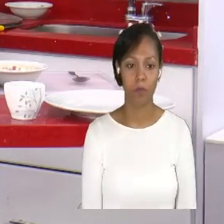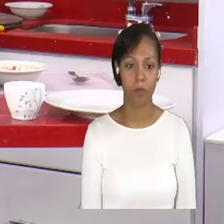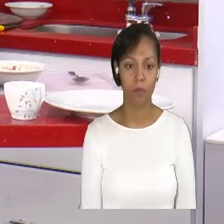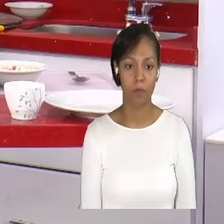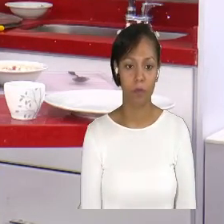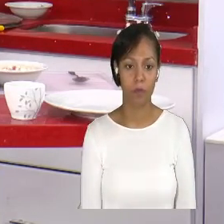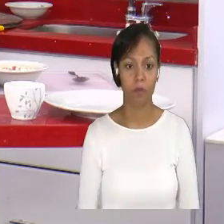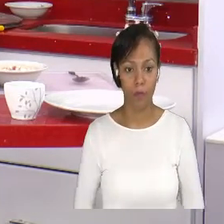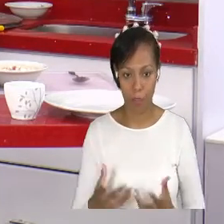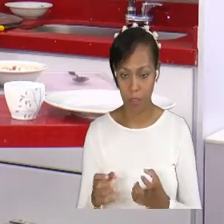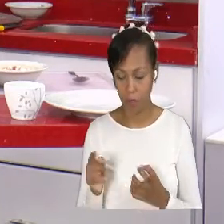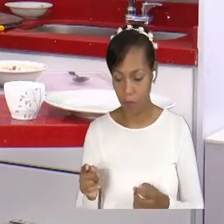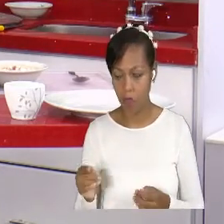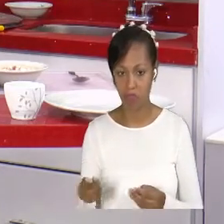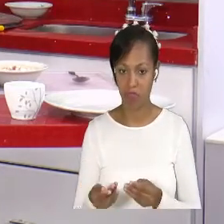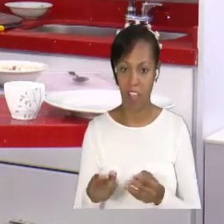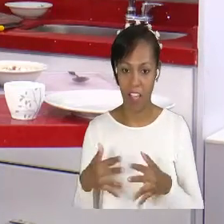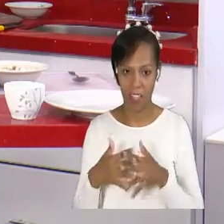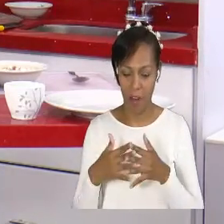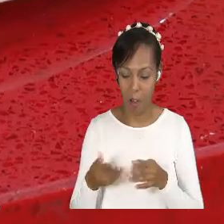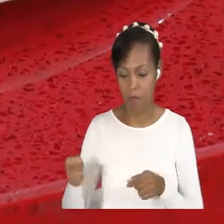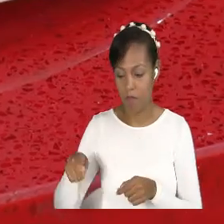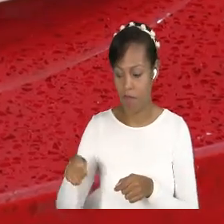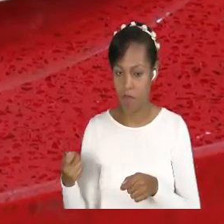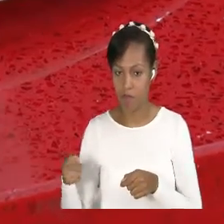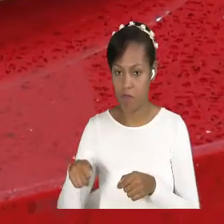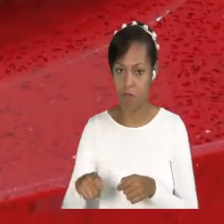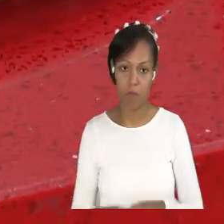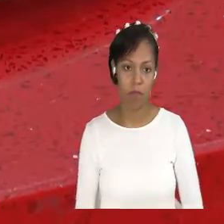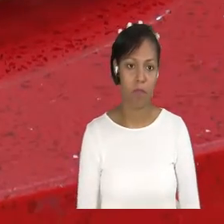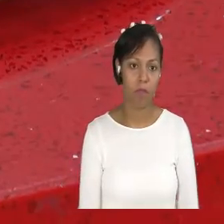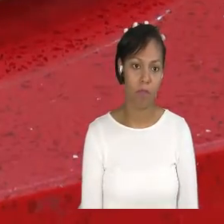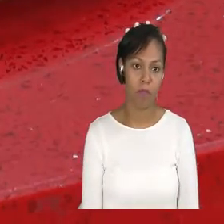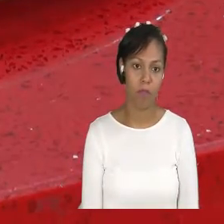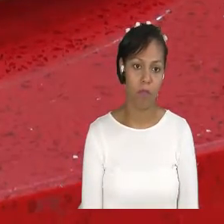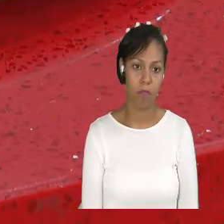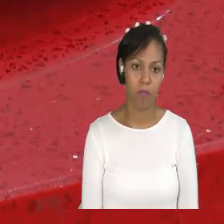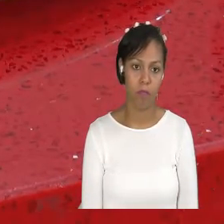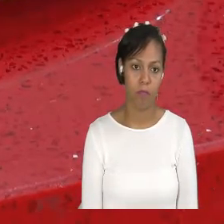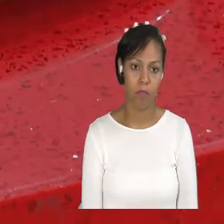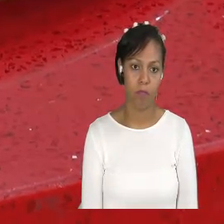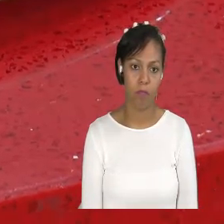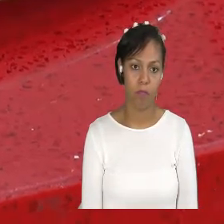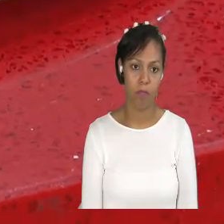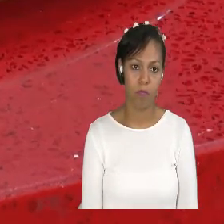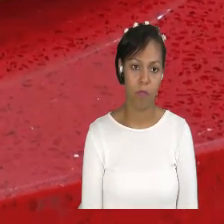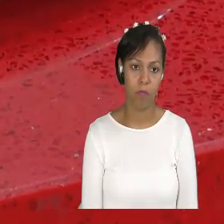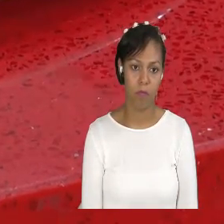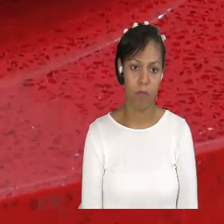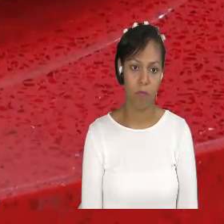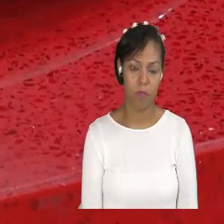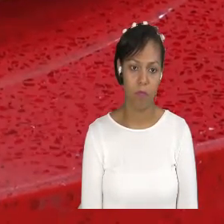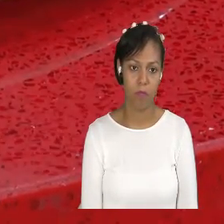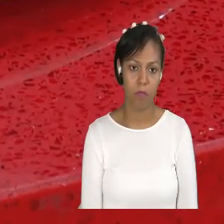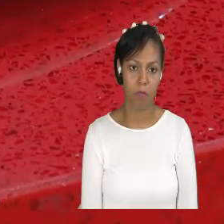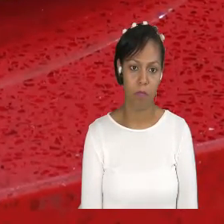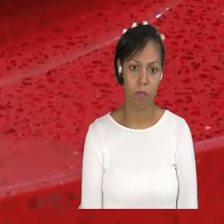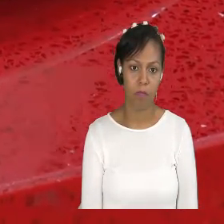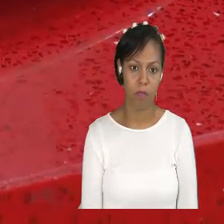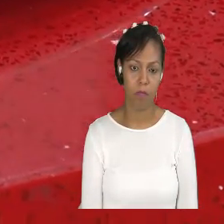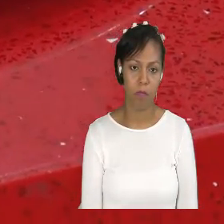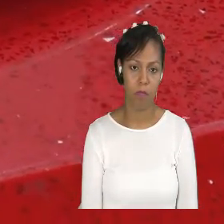ahí un poquitico de la ensalada, okay. Lo mínimo. Ay, pero presta, me voy a hacer algo así. ¿Dónde está el arito el